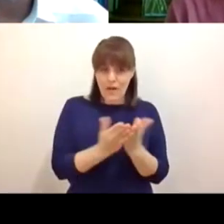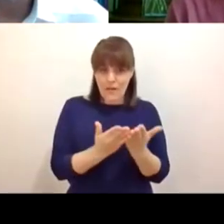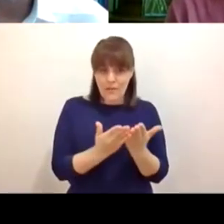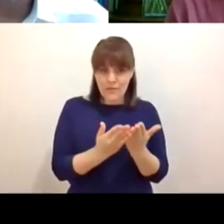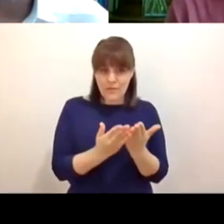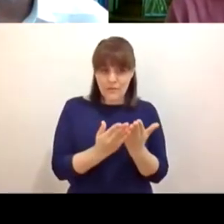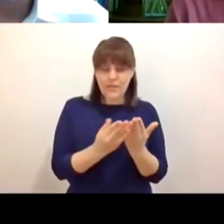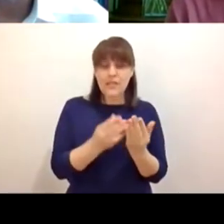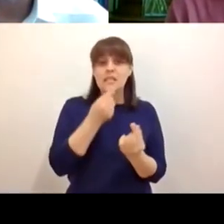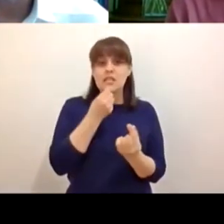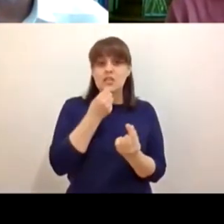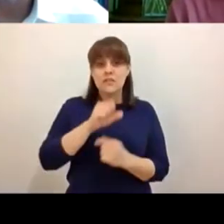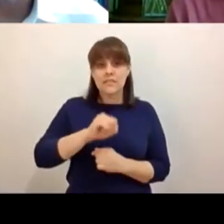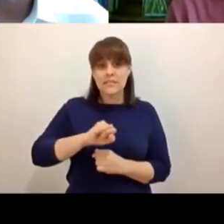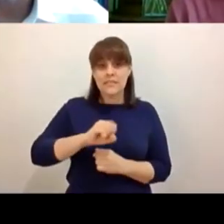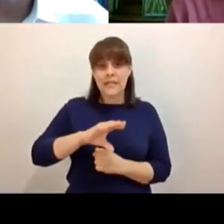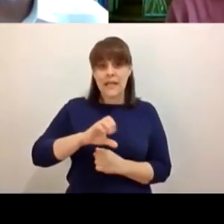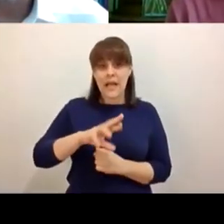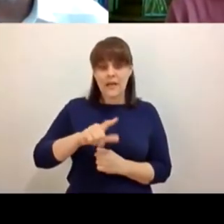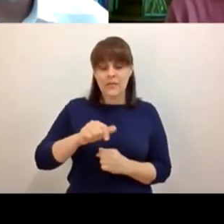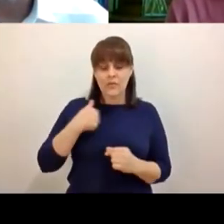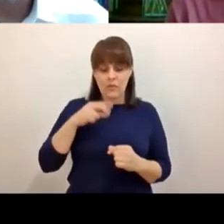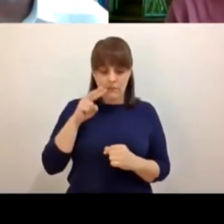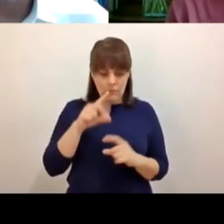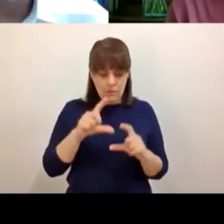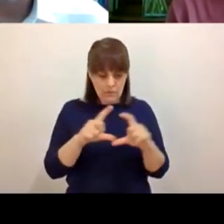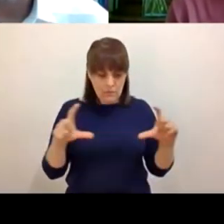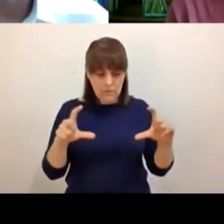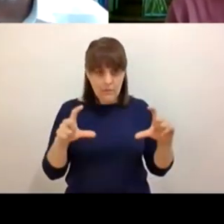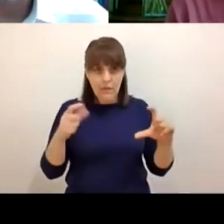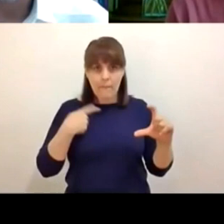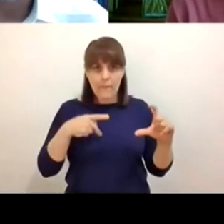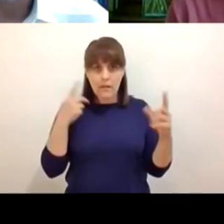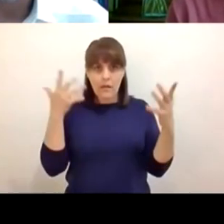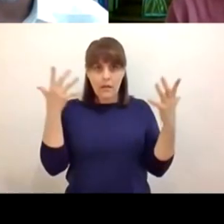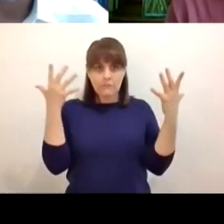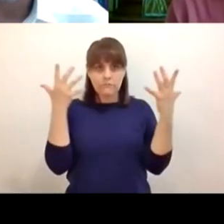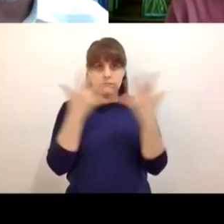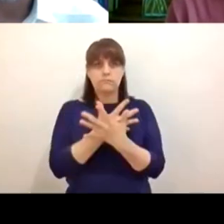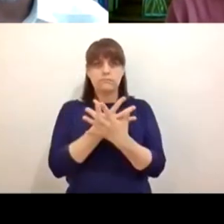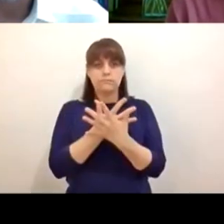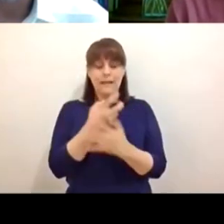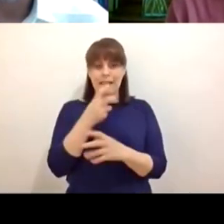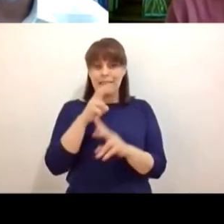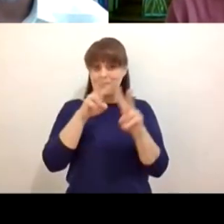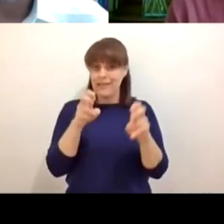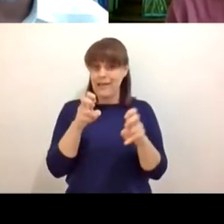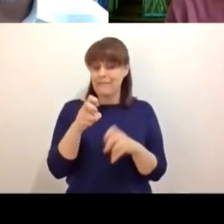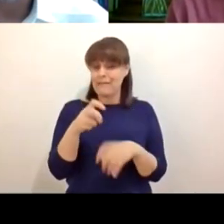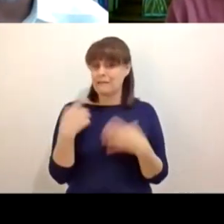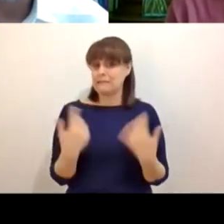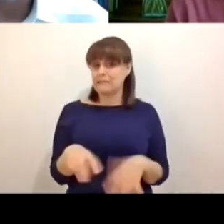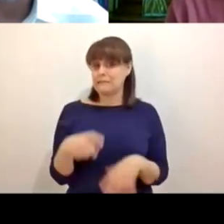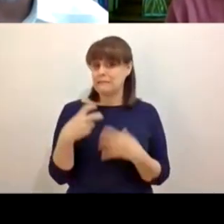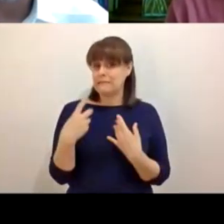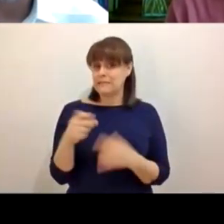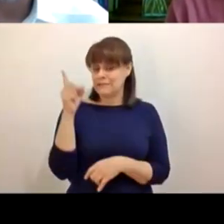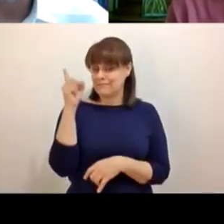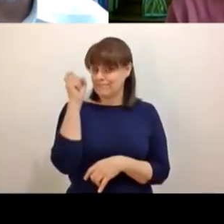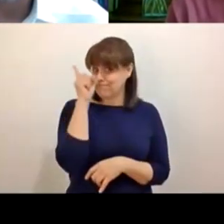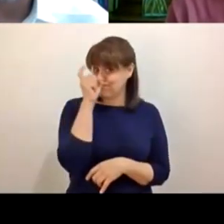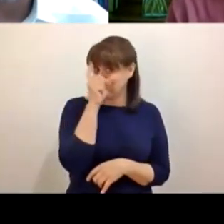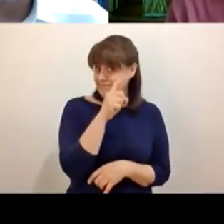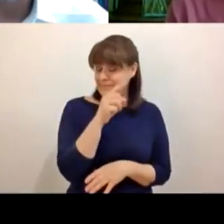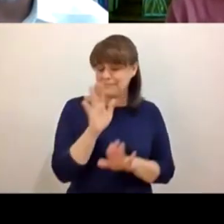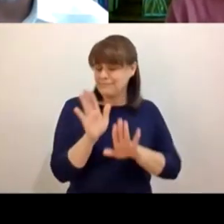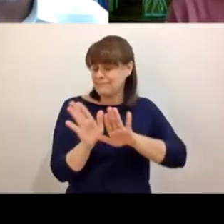misma frase, yo veo cómo a la gente le cambia la cara. Es un tema durísimo que la gente prefiere no saber. No quieres ver una foto, no